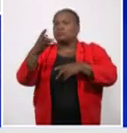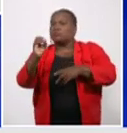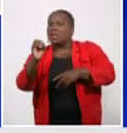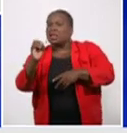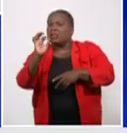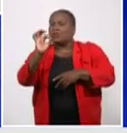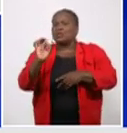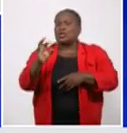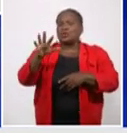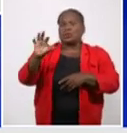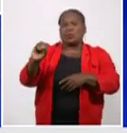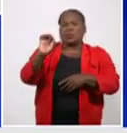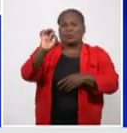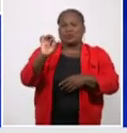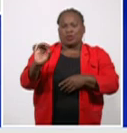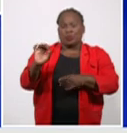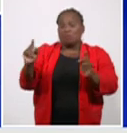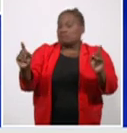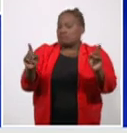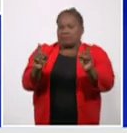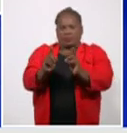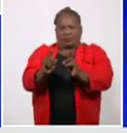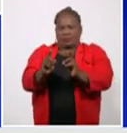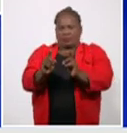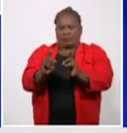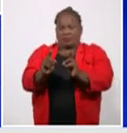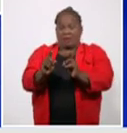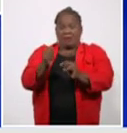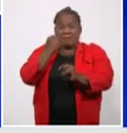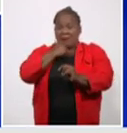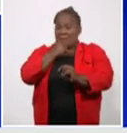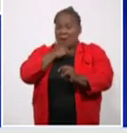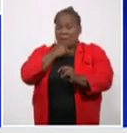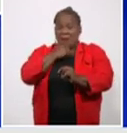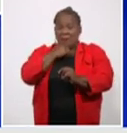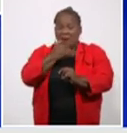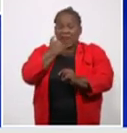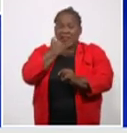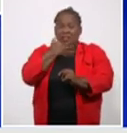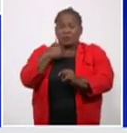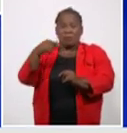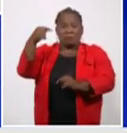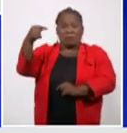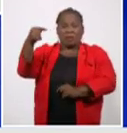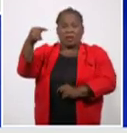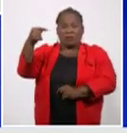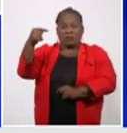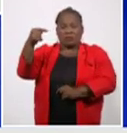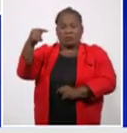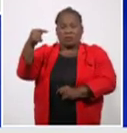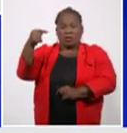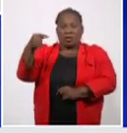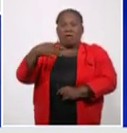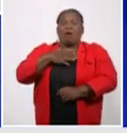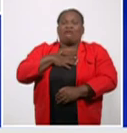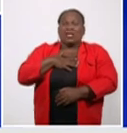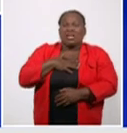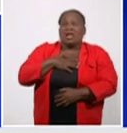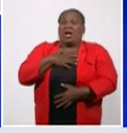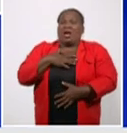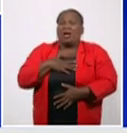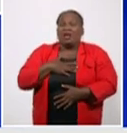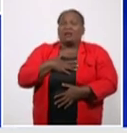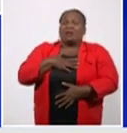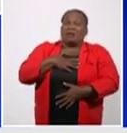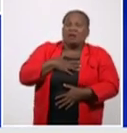15 o el 3. Bien, en resumen, de los que más frecuente está en primer lugar, como yo había dicho, la fatiga. Ahí la pueden